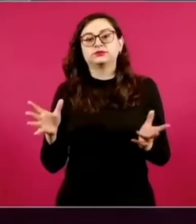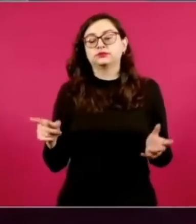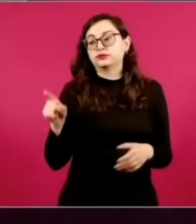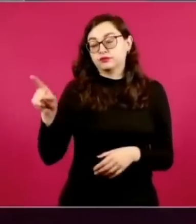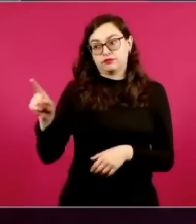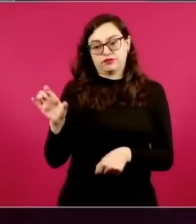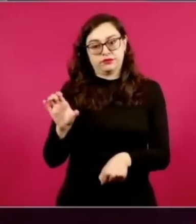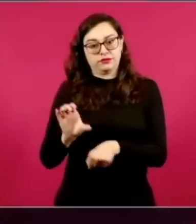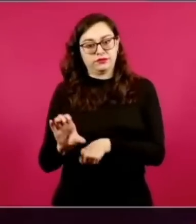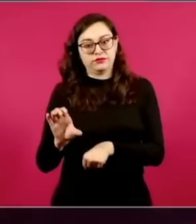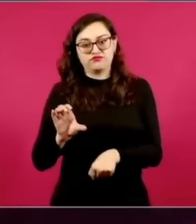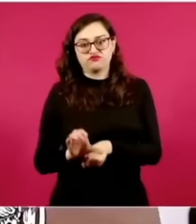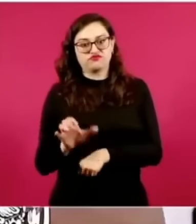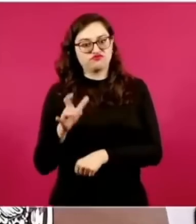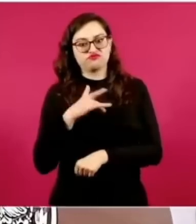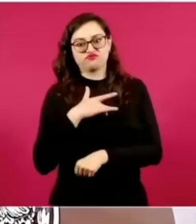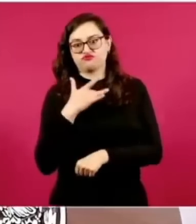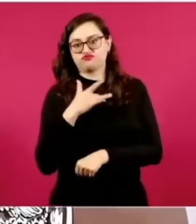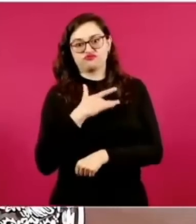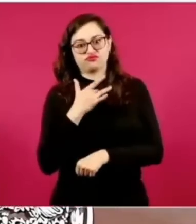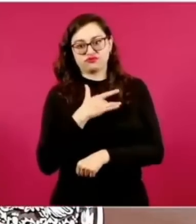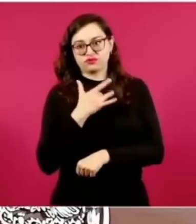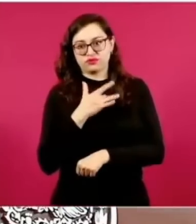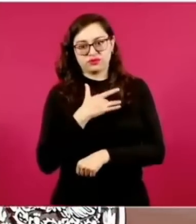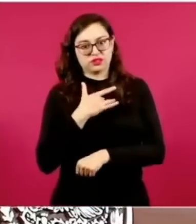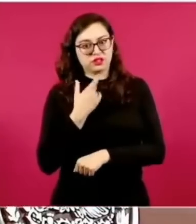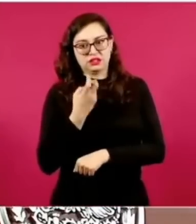colombianos no querían